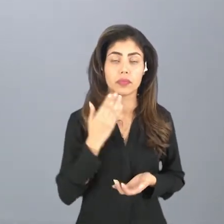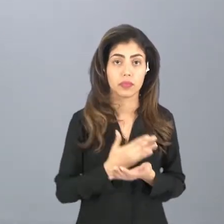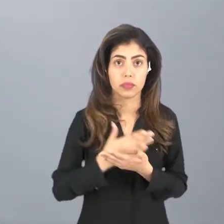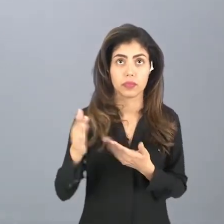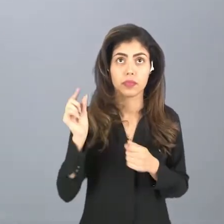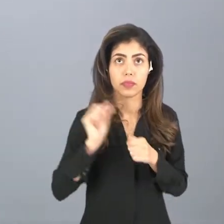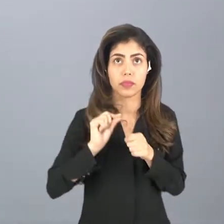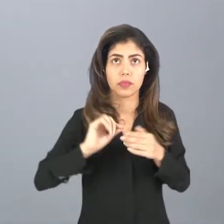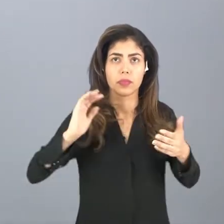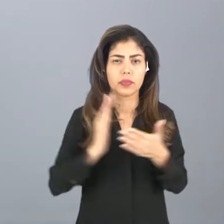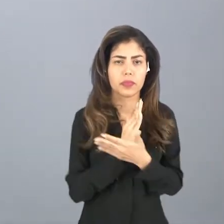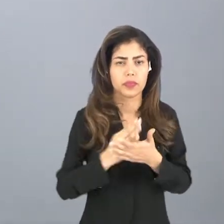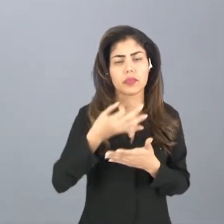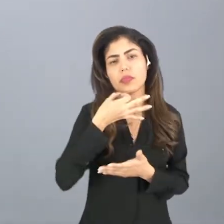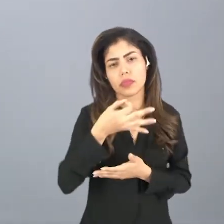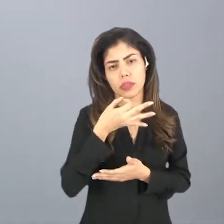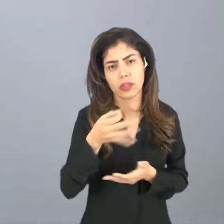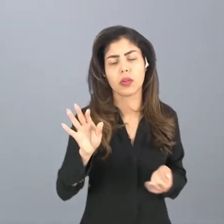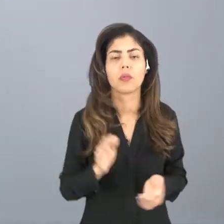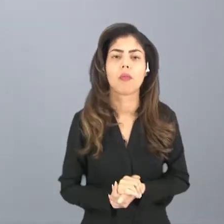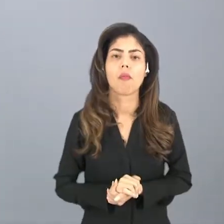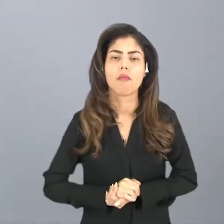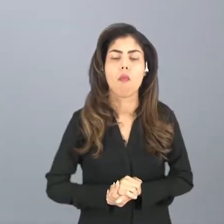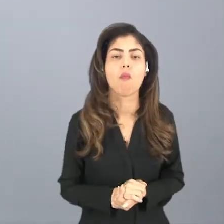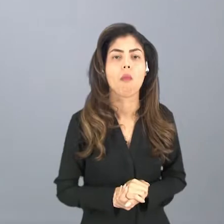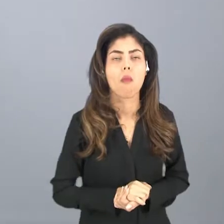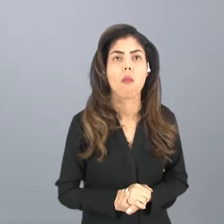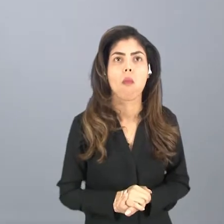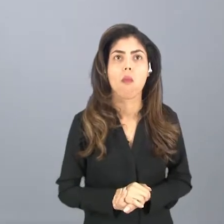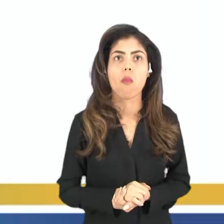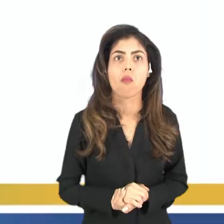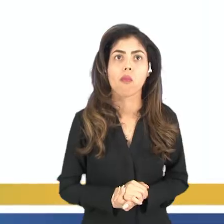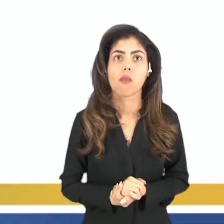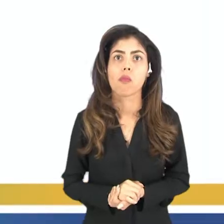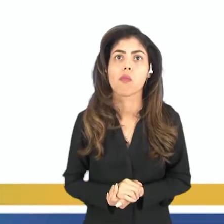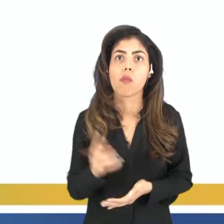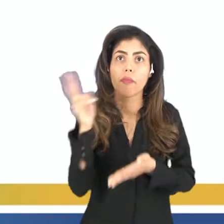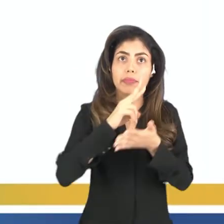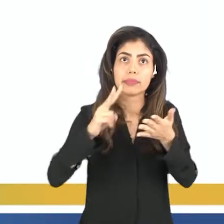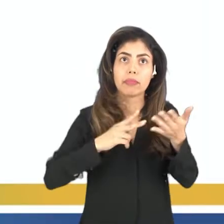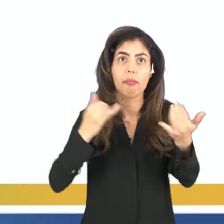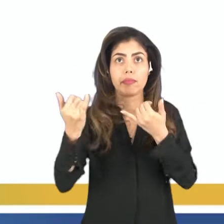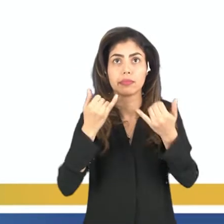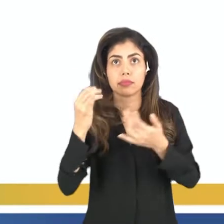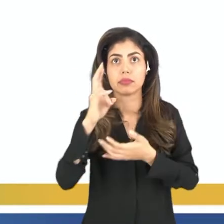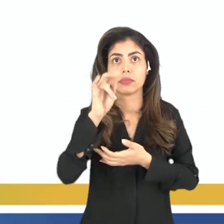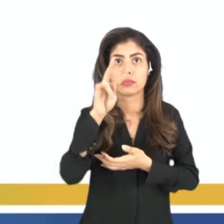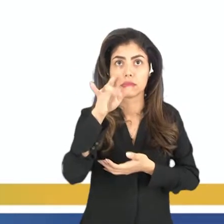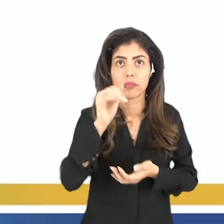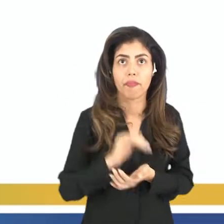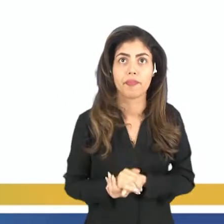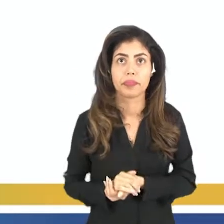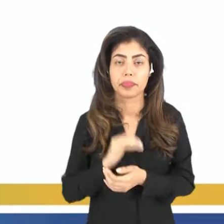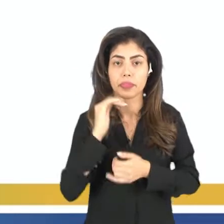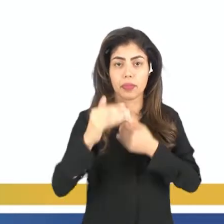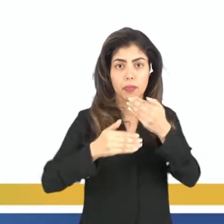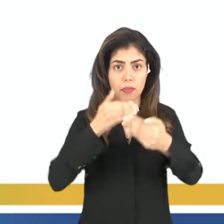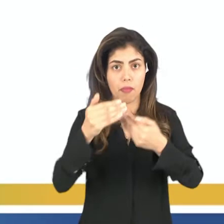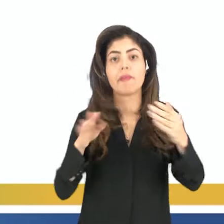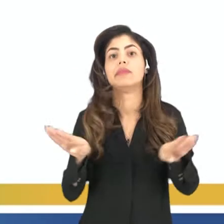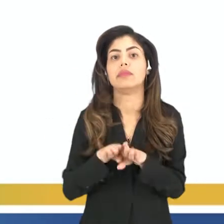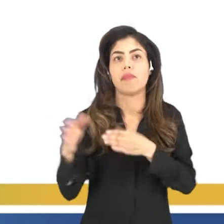aí fazendo alguns comentários a respeito da leitura crítica, certo? La lectura crítica. El proceso de aprehensión